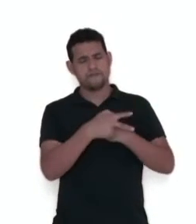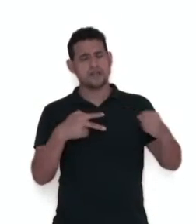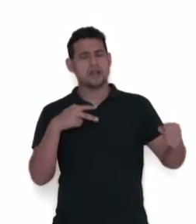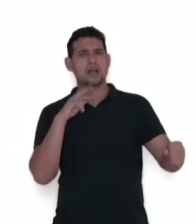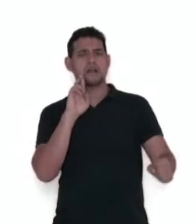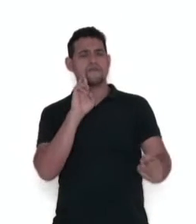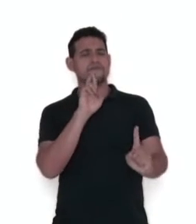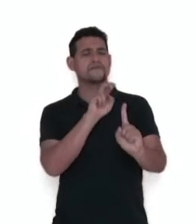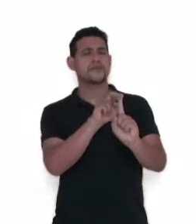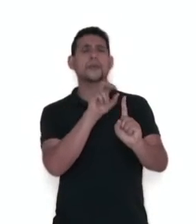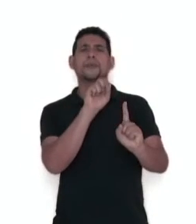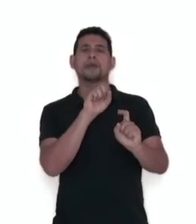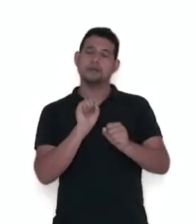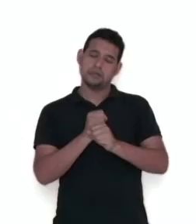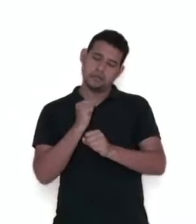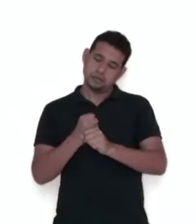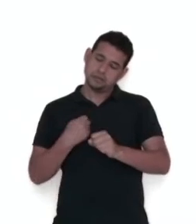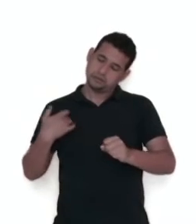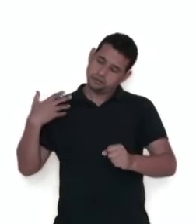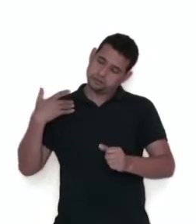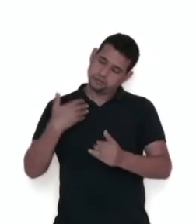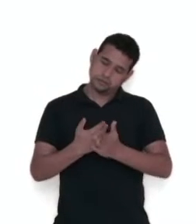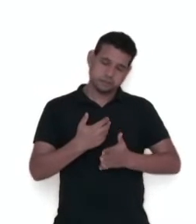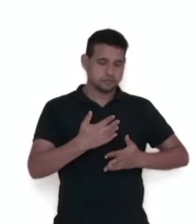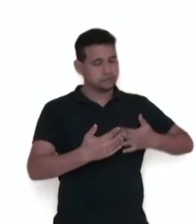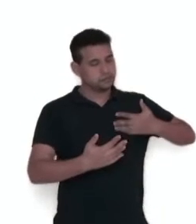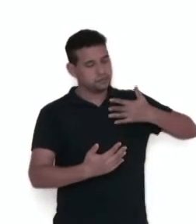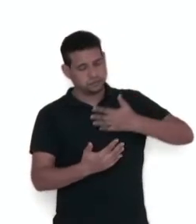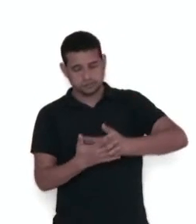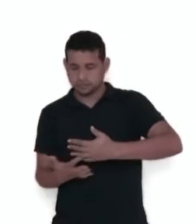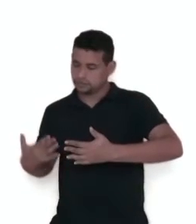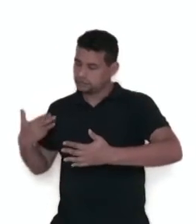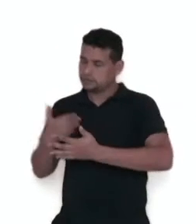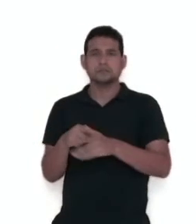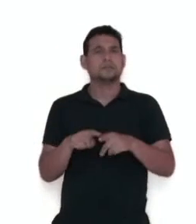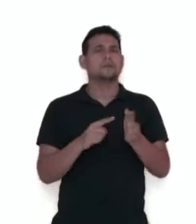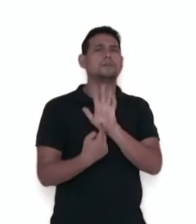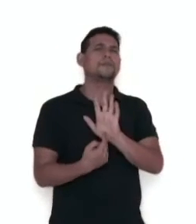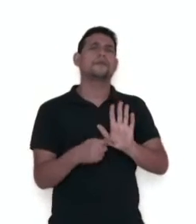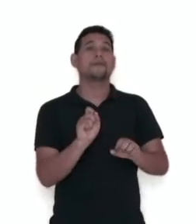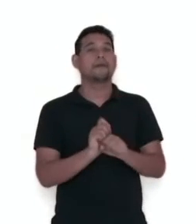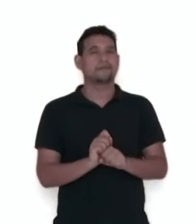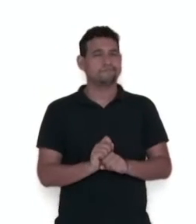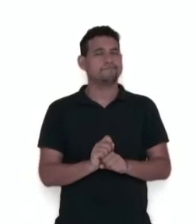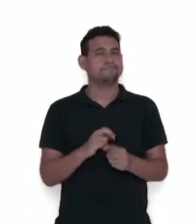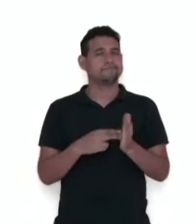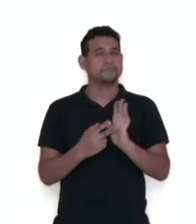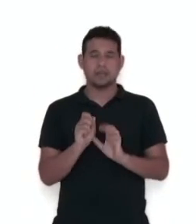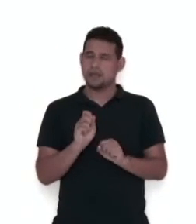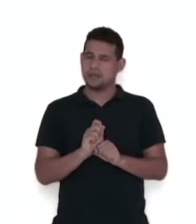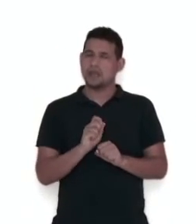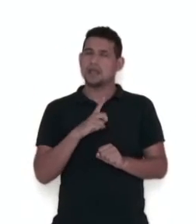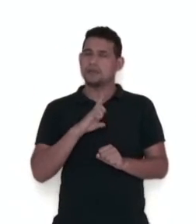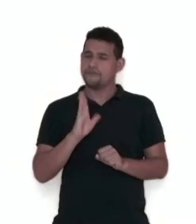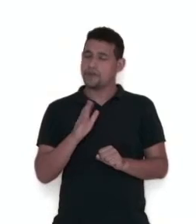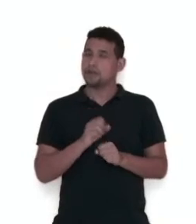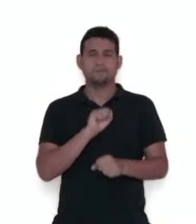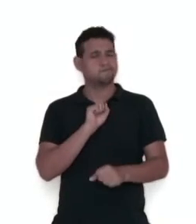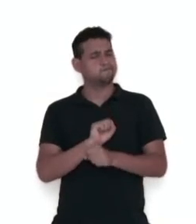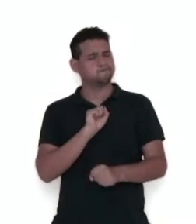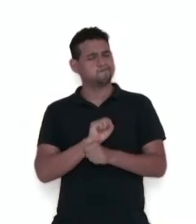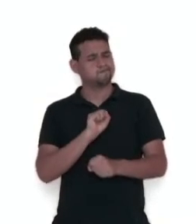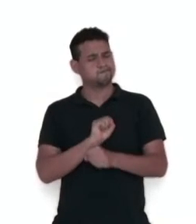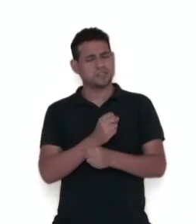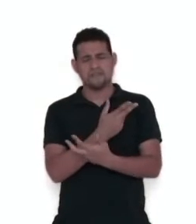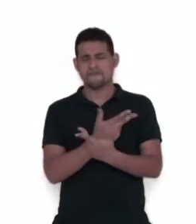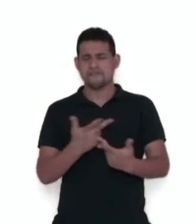al paso del tiempo, al pasar del tiempo, y demuestran que la mujer estuvo en el muelle esperando